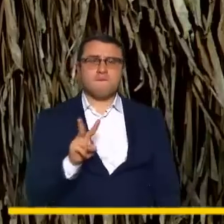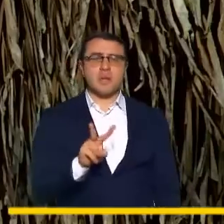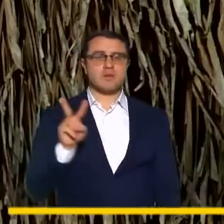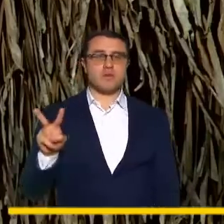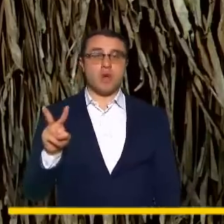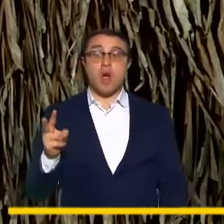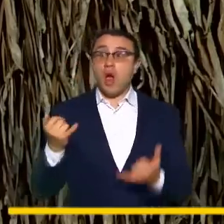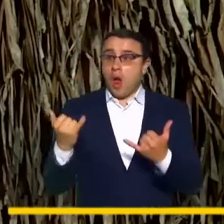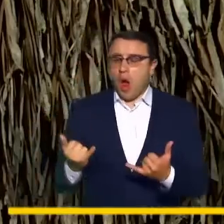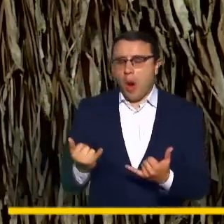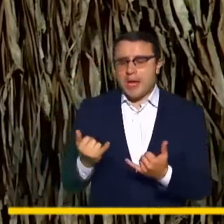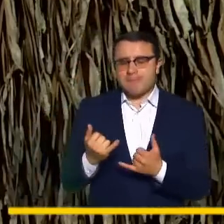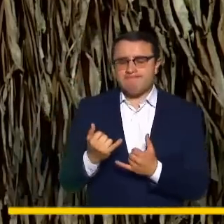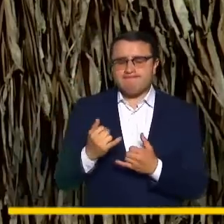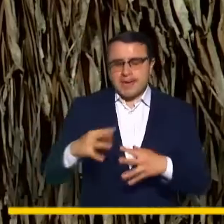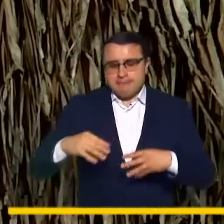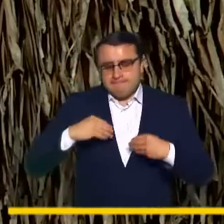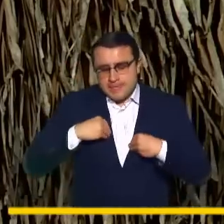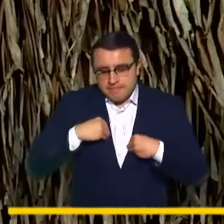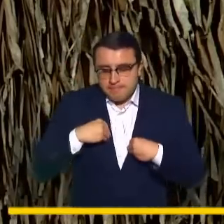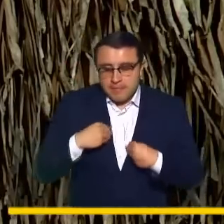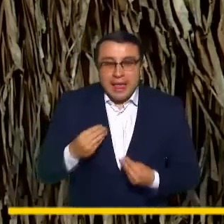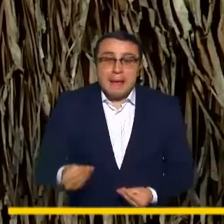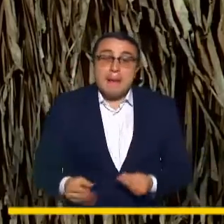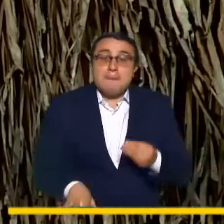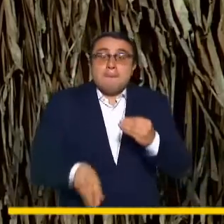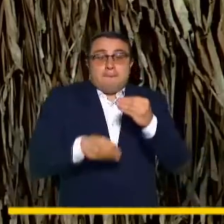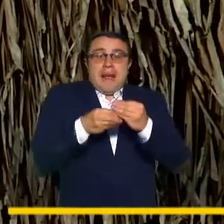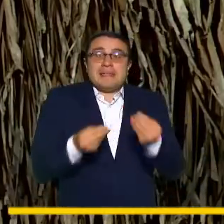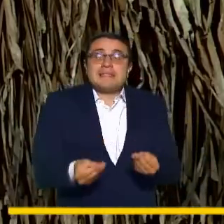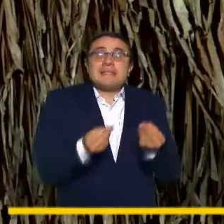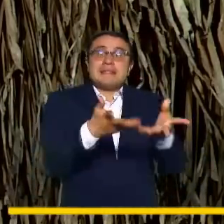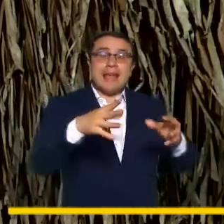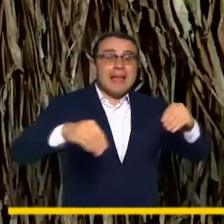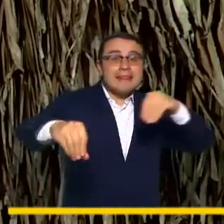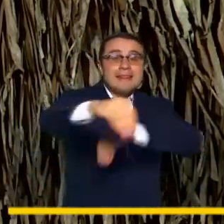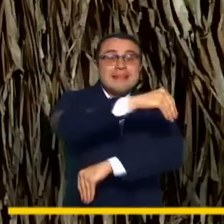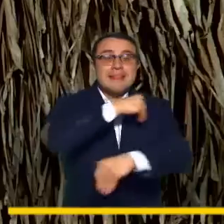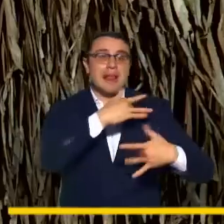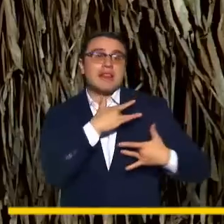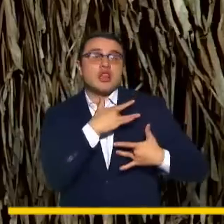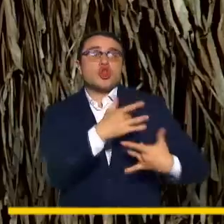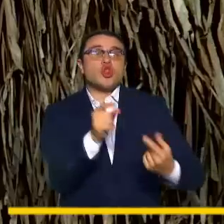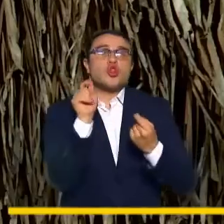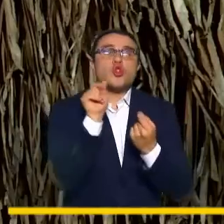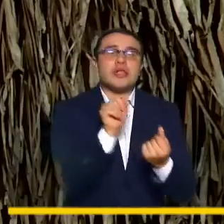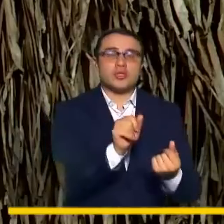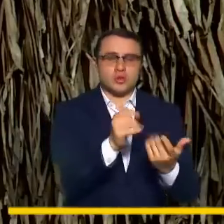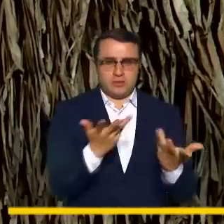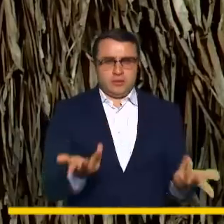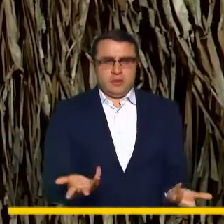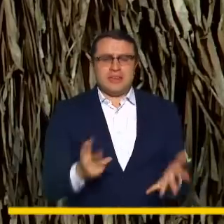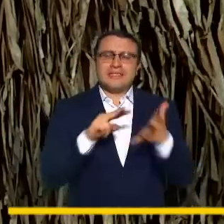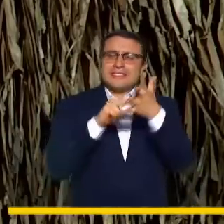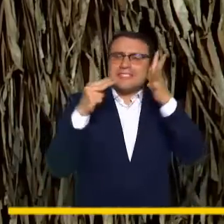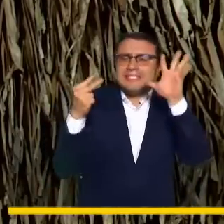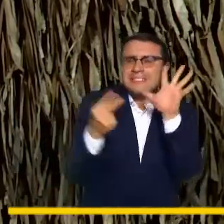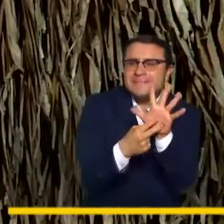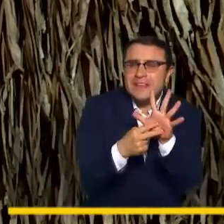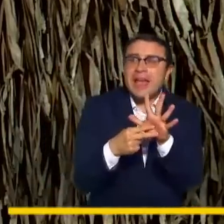Ahora entregan un predio en donación, pues que sea el comienzo de un